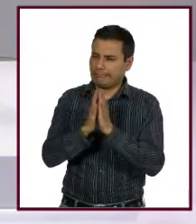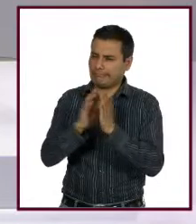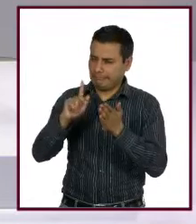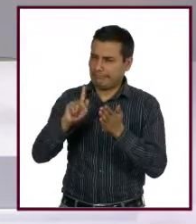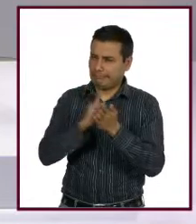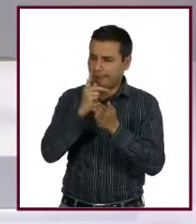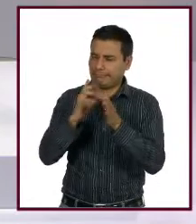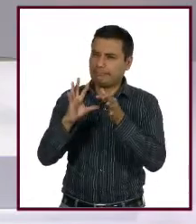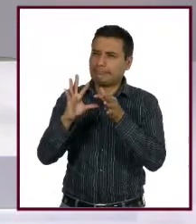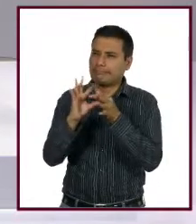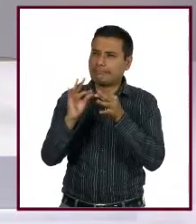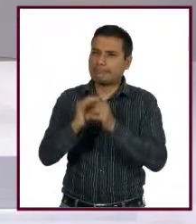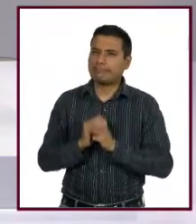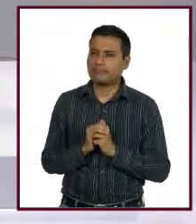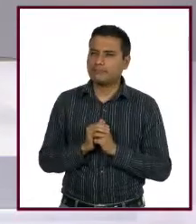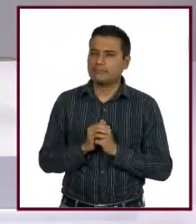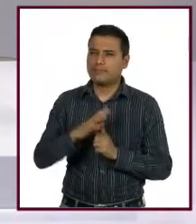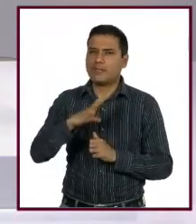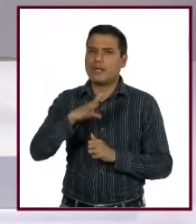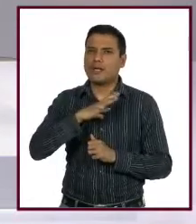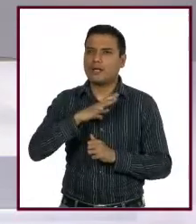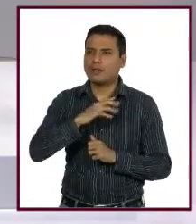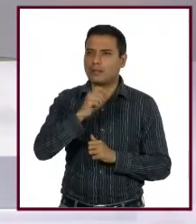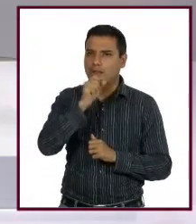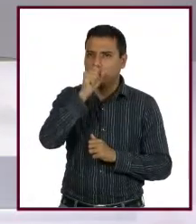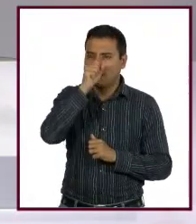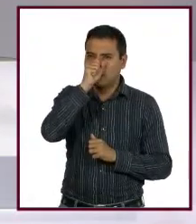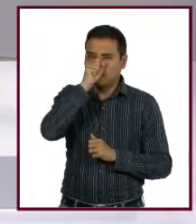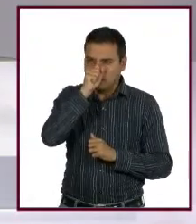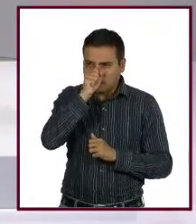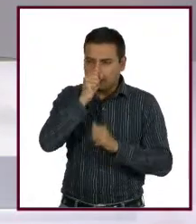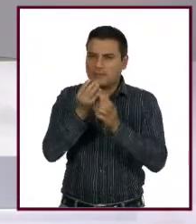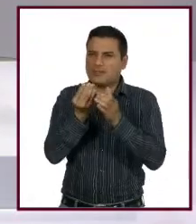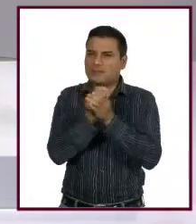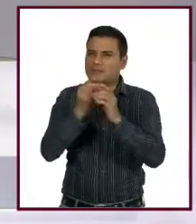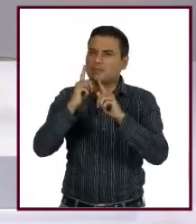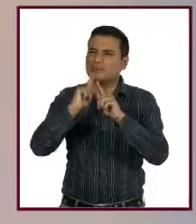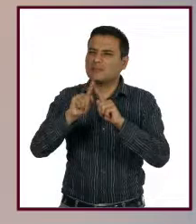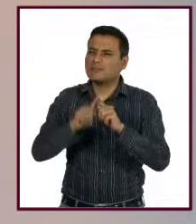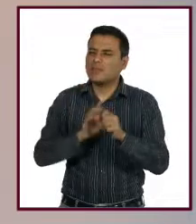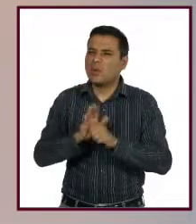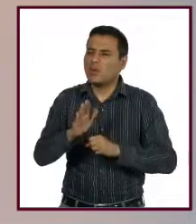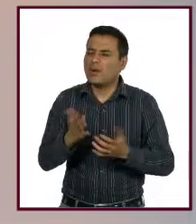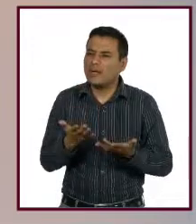qué tipo de inhalables hay. Aquí también le preguntan esto, doctor. Claro.